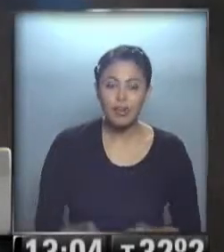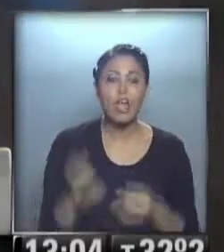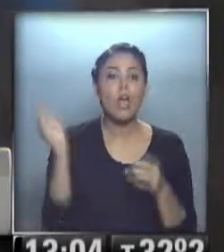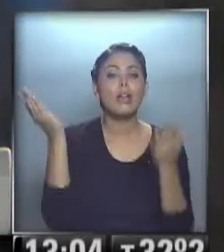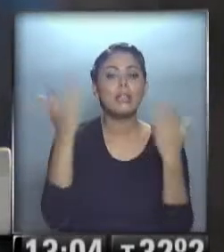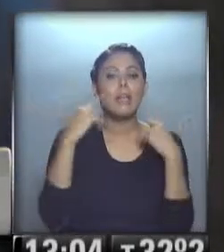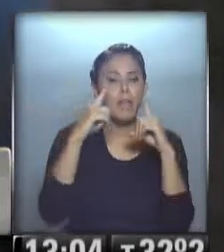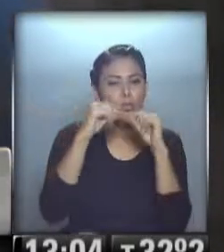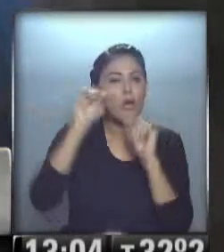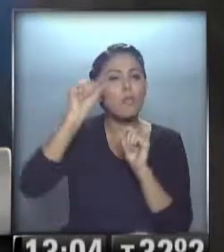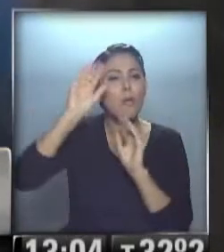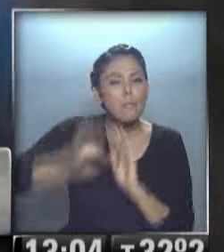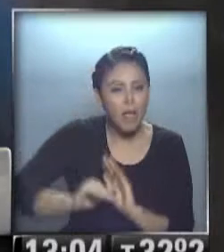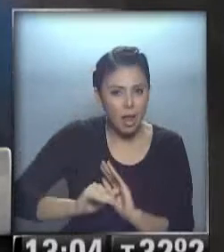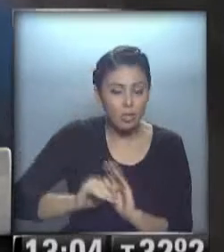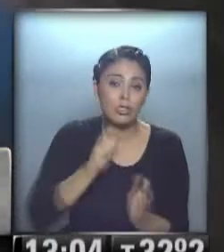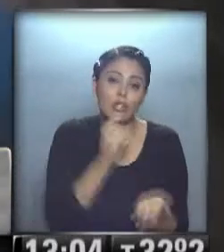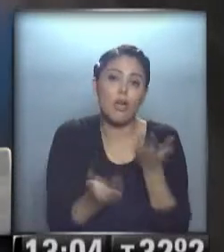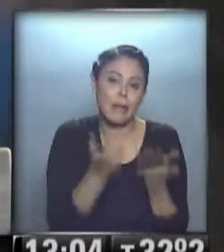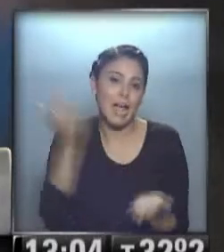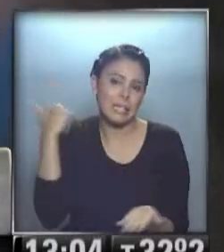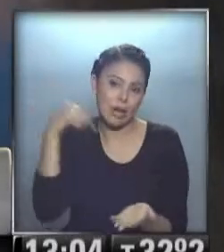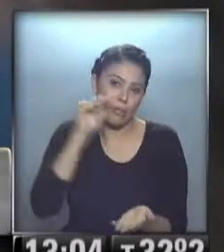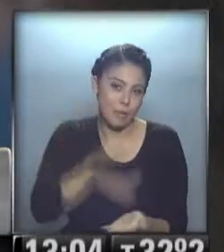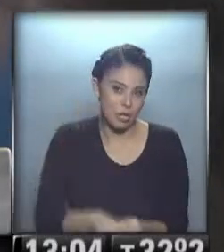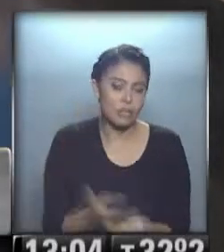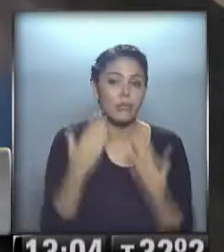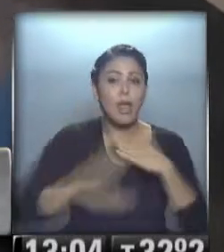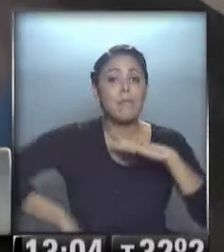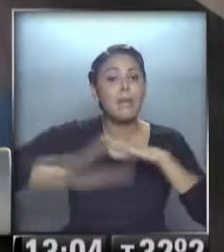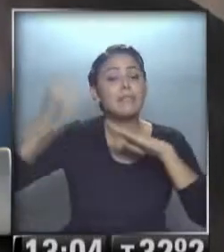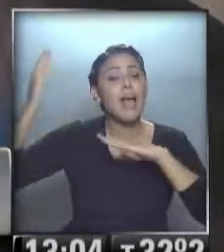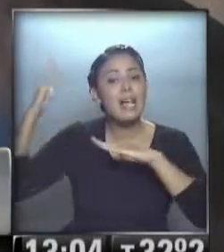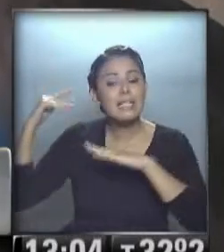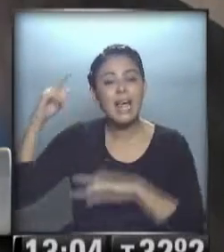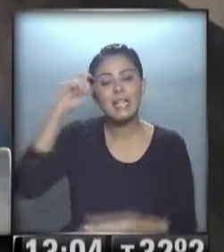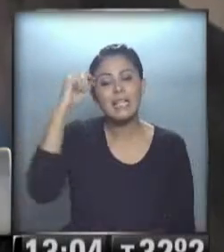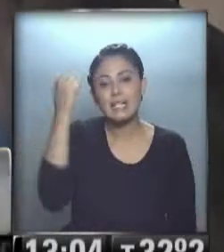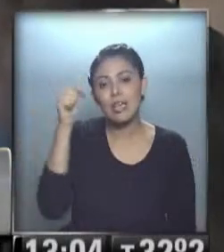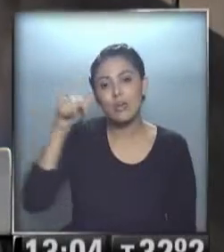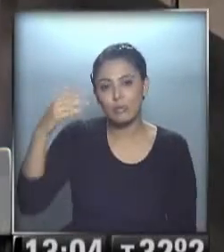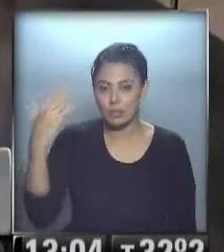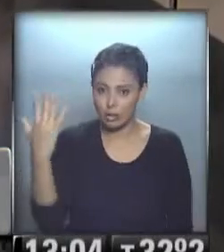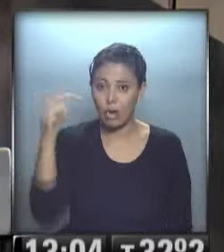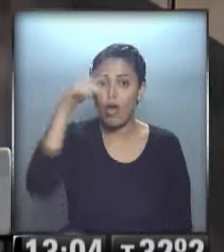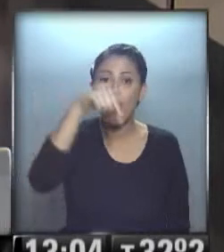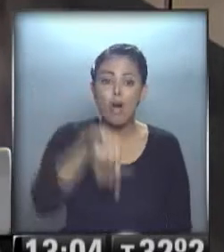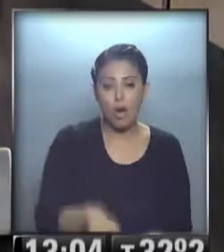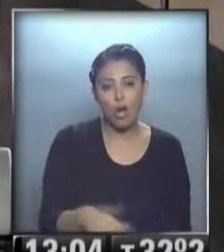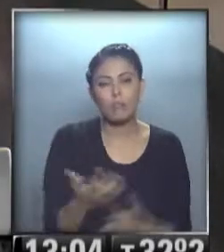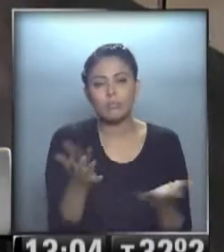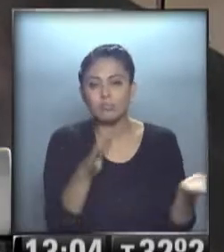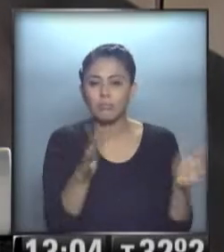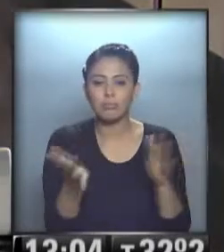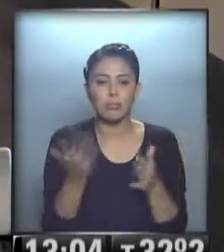un poquitito la temperatura si la comparamos con la de ayer la máxima de ayer 36 5 la estimada para hoy así muy